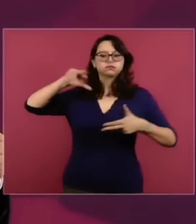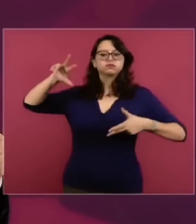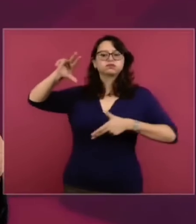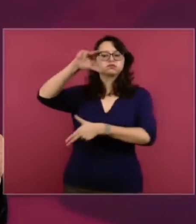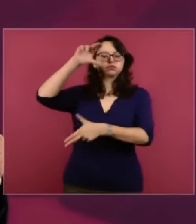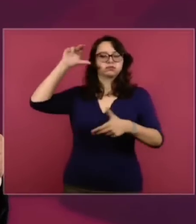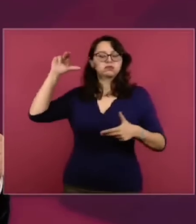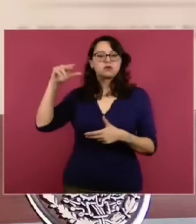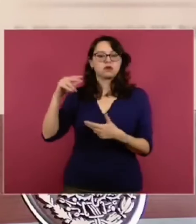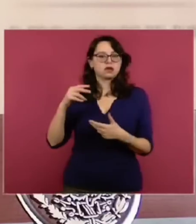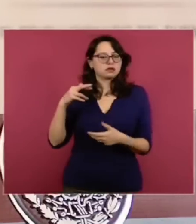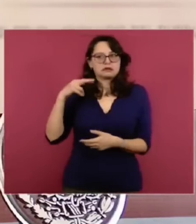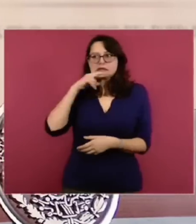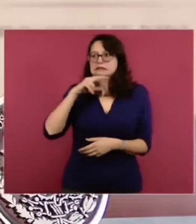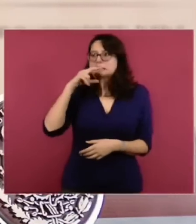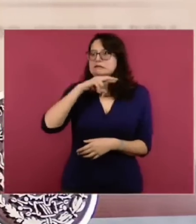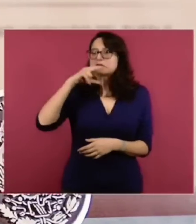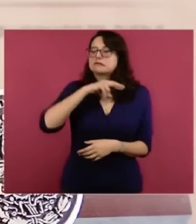la